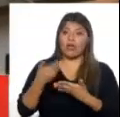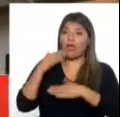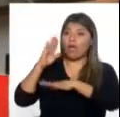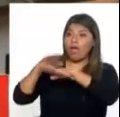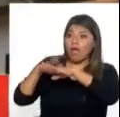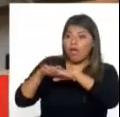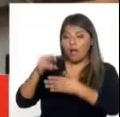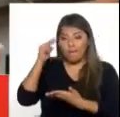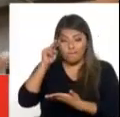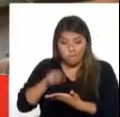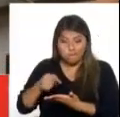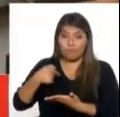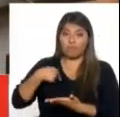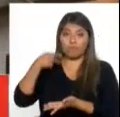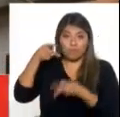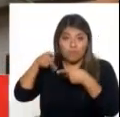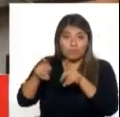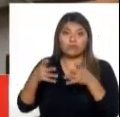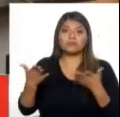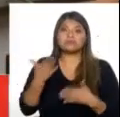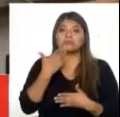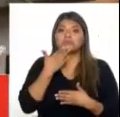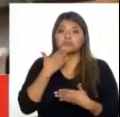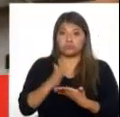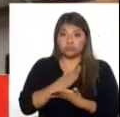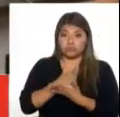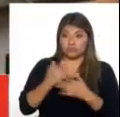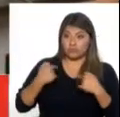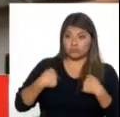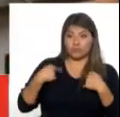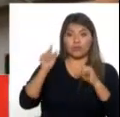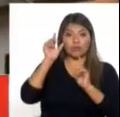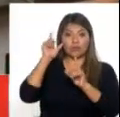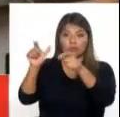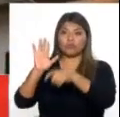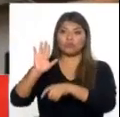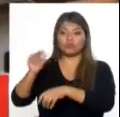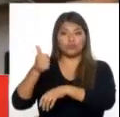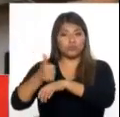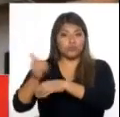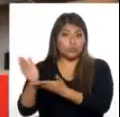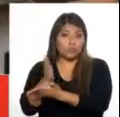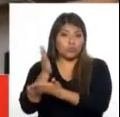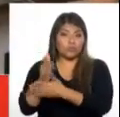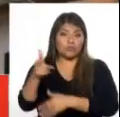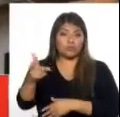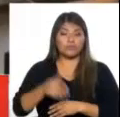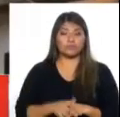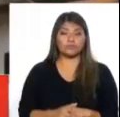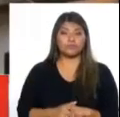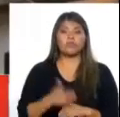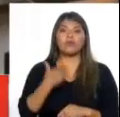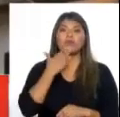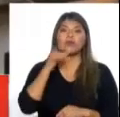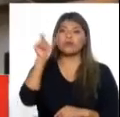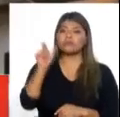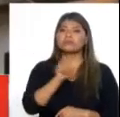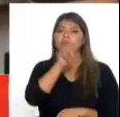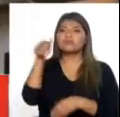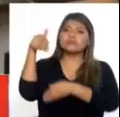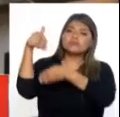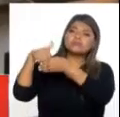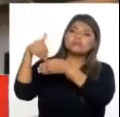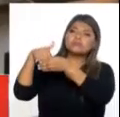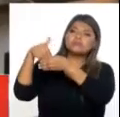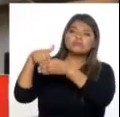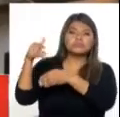advertido o no han visto eso, entonces, ¿de quién es el problema? ¿Es mío o es el Consejo Directivo? O sea que los congresistas cuando van a